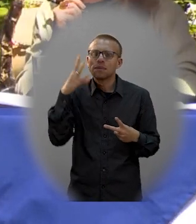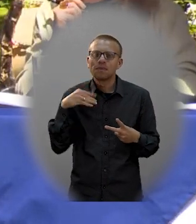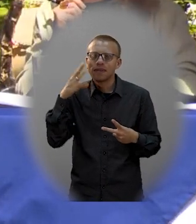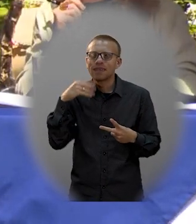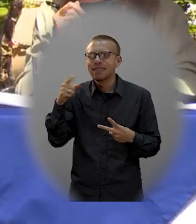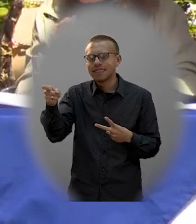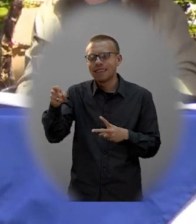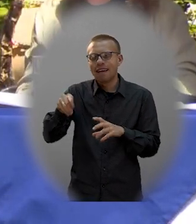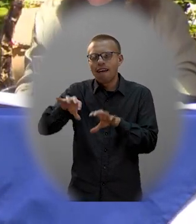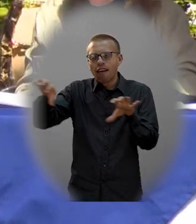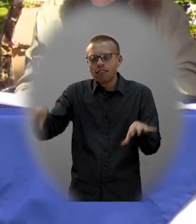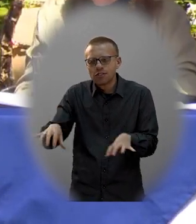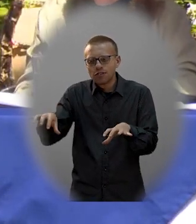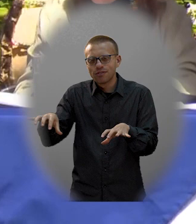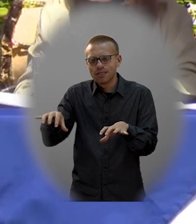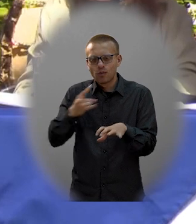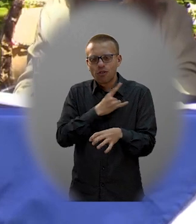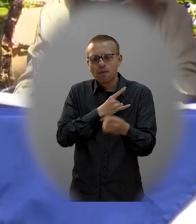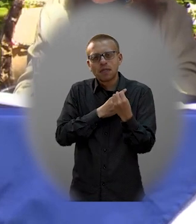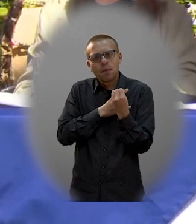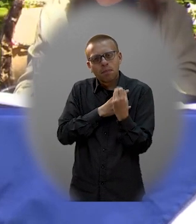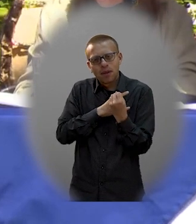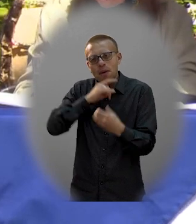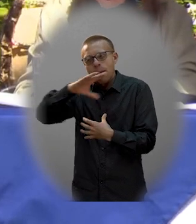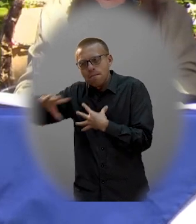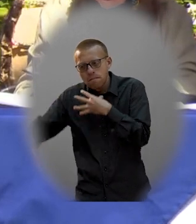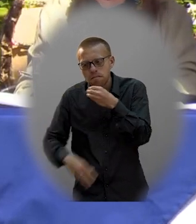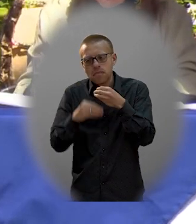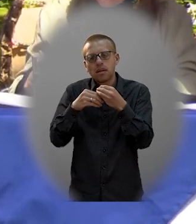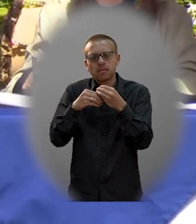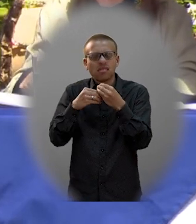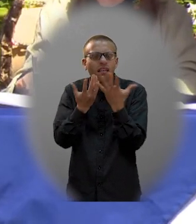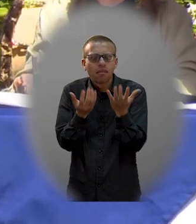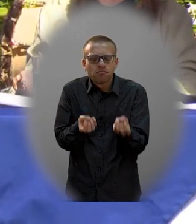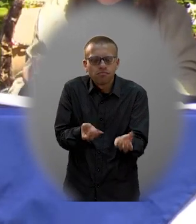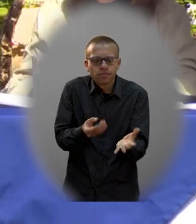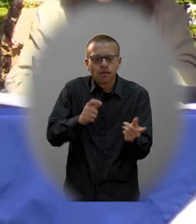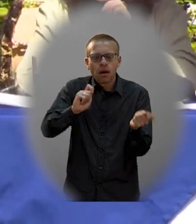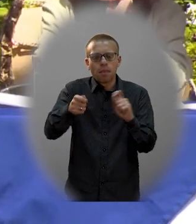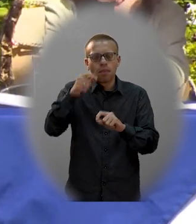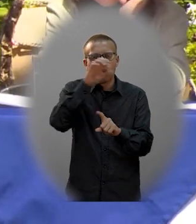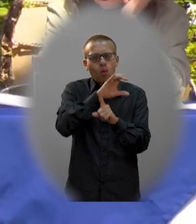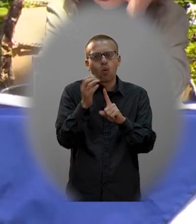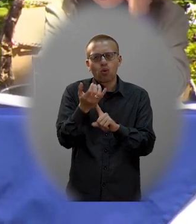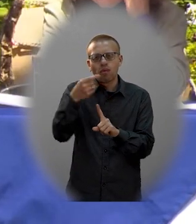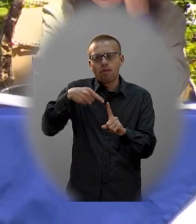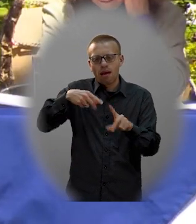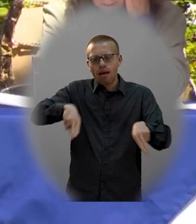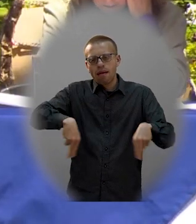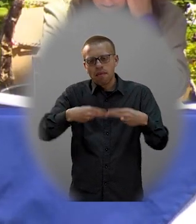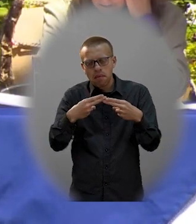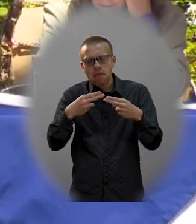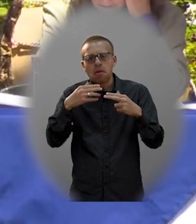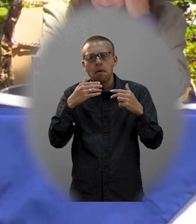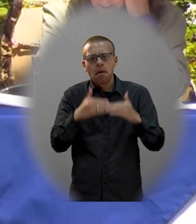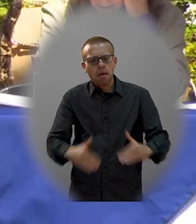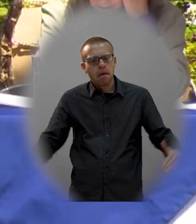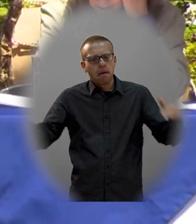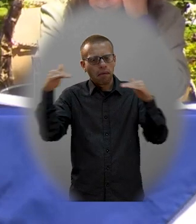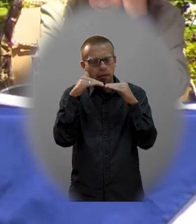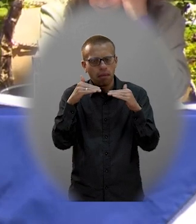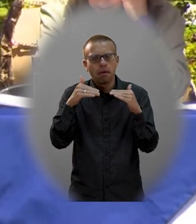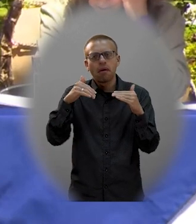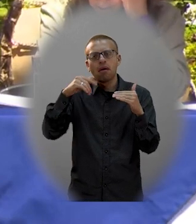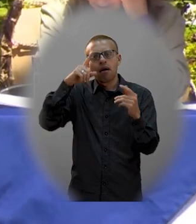implementar la universidad pedagógica para contribuir a un cambio cultural encaminado a la igualdad y equidad de género, el reconocimiento de la diversidad